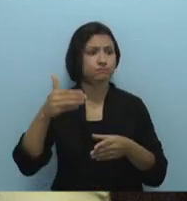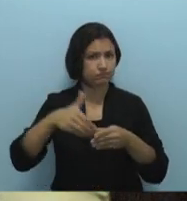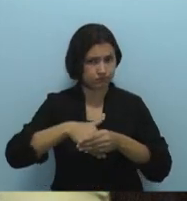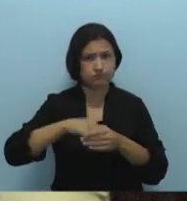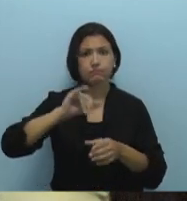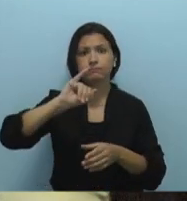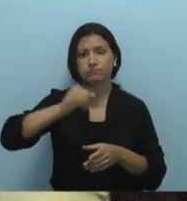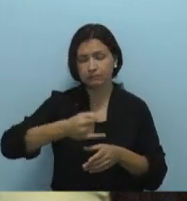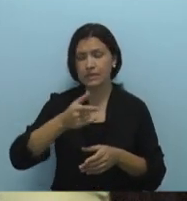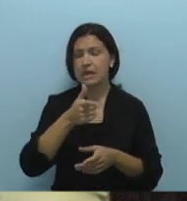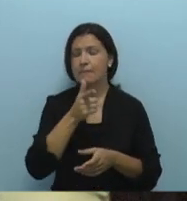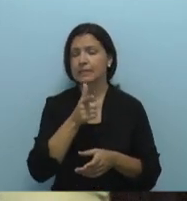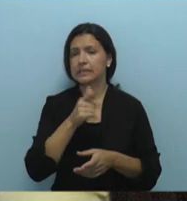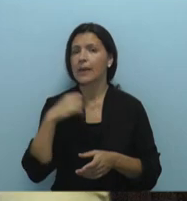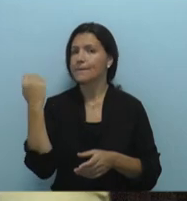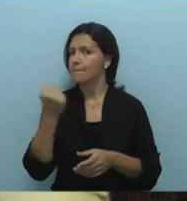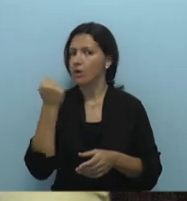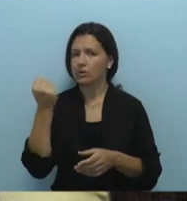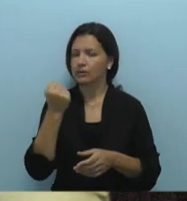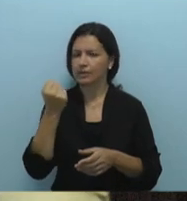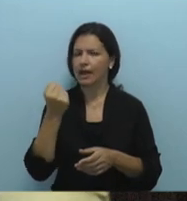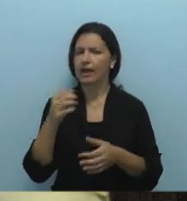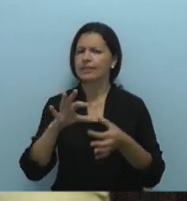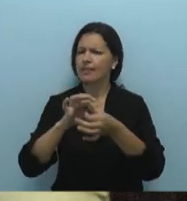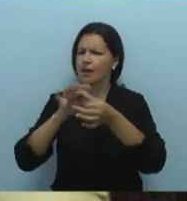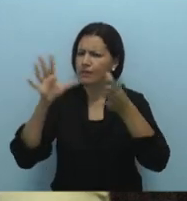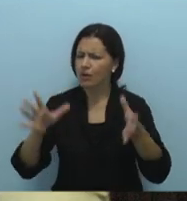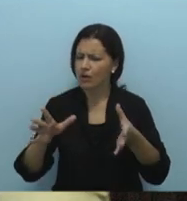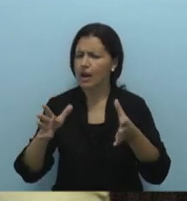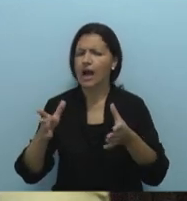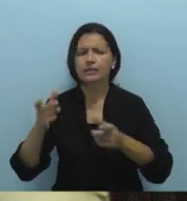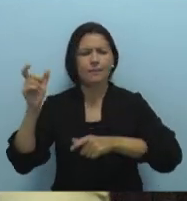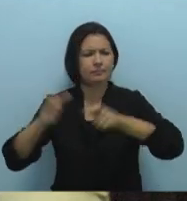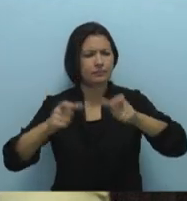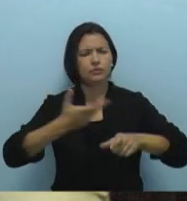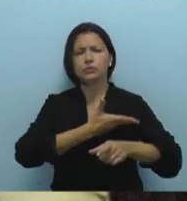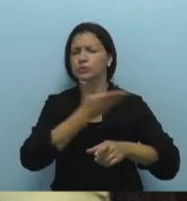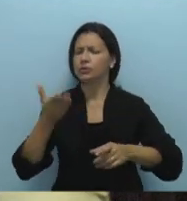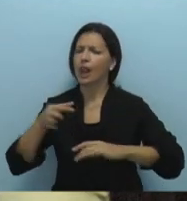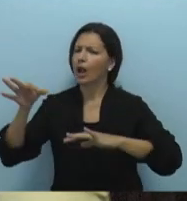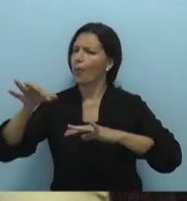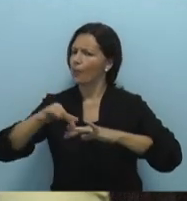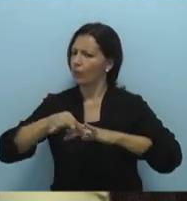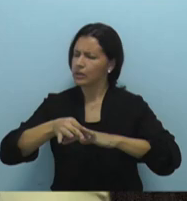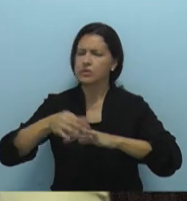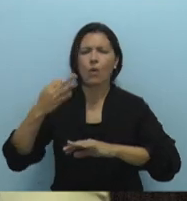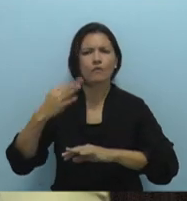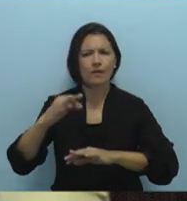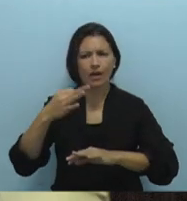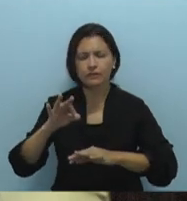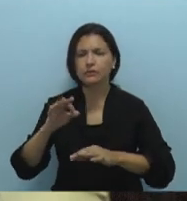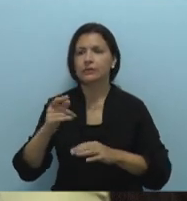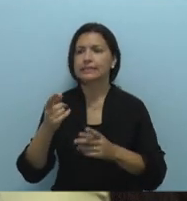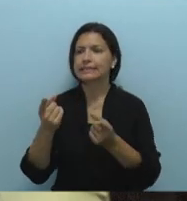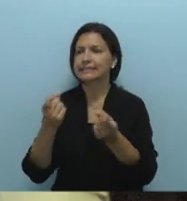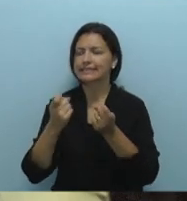una participación ciudadana, democratizar la democracia, la ciudadanía comprometiéndose, pero necesariamente tienen que contar